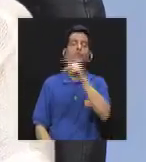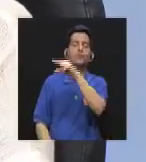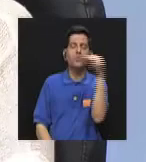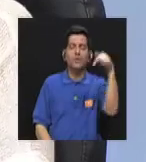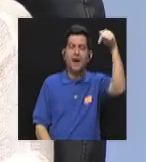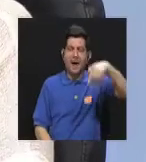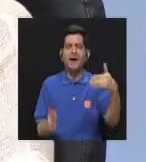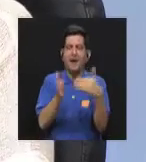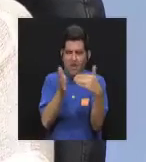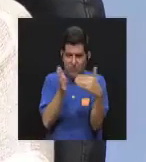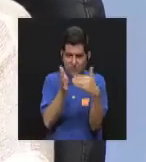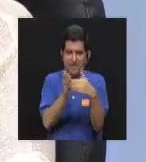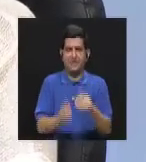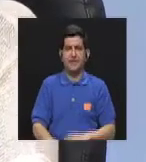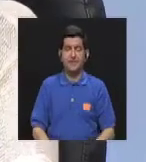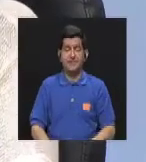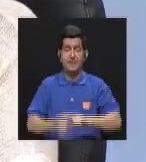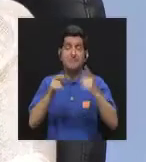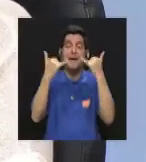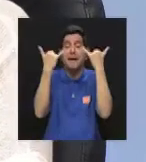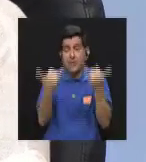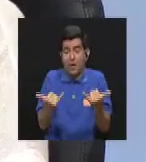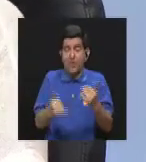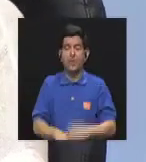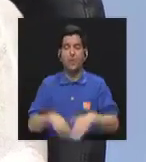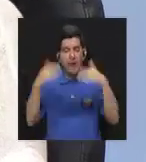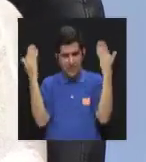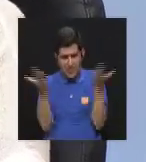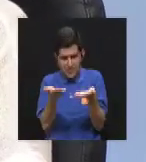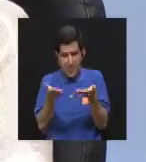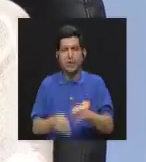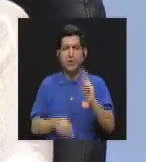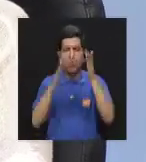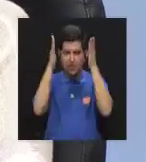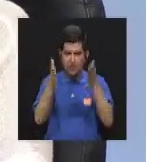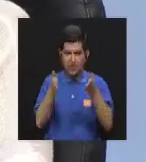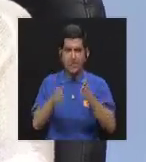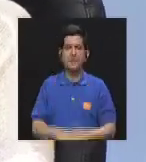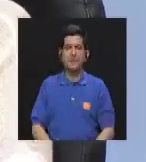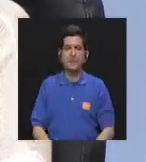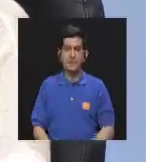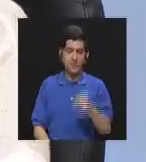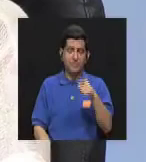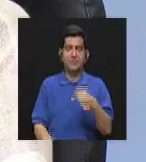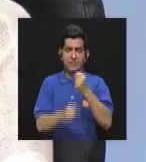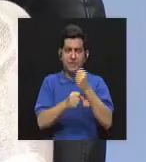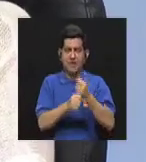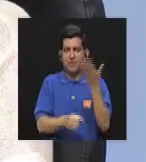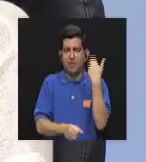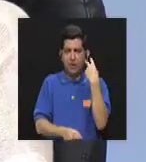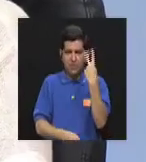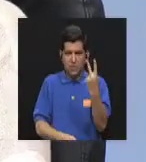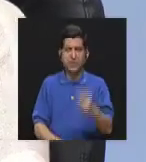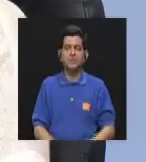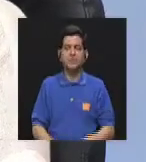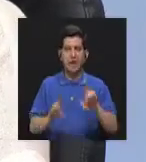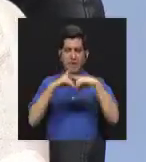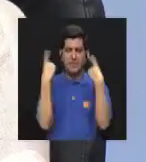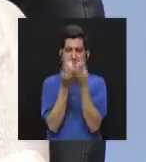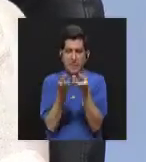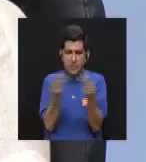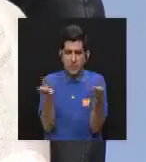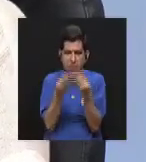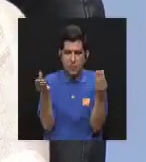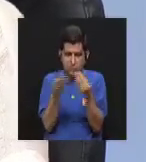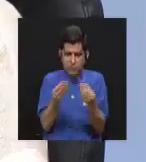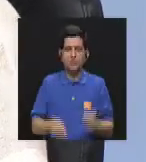próxima semana va a estar aquí con nosotros. Pero por ahora, démosle la bienvenida a nuestros compañeros de audiovisuales de la UNED, del Departamento de